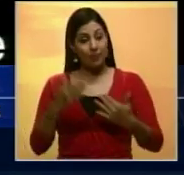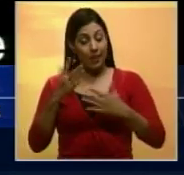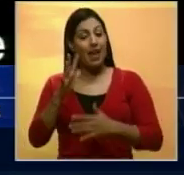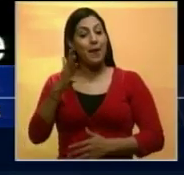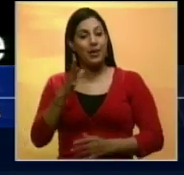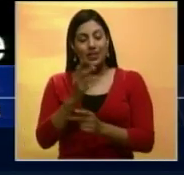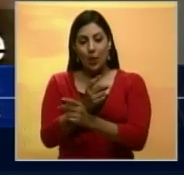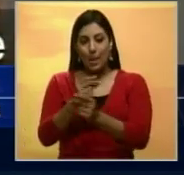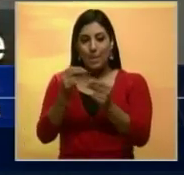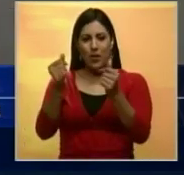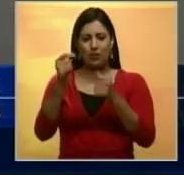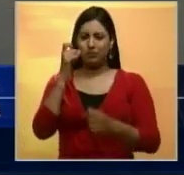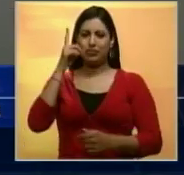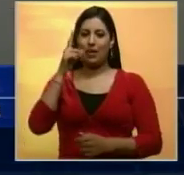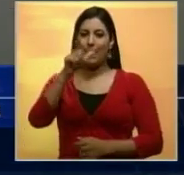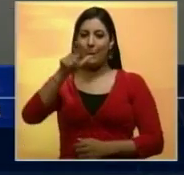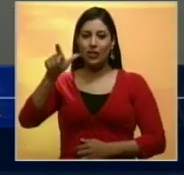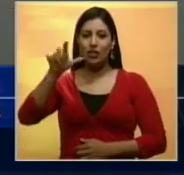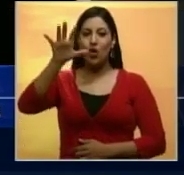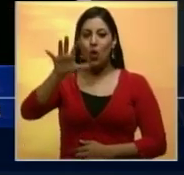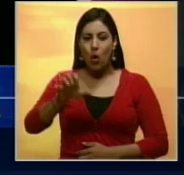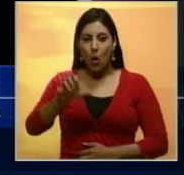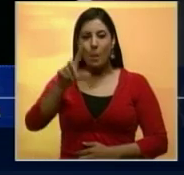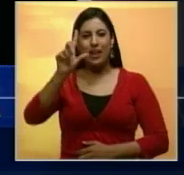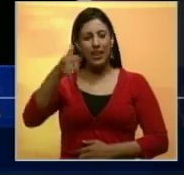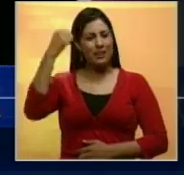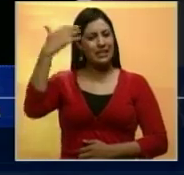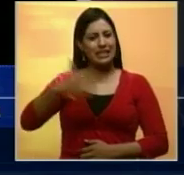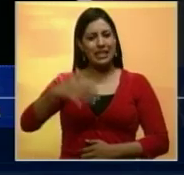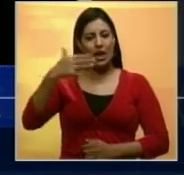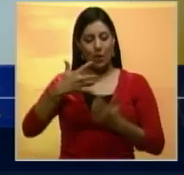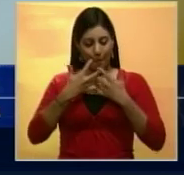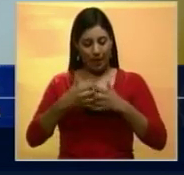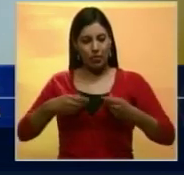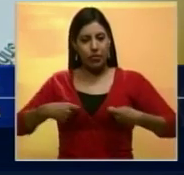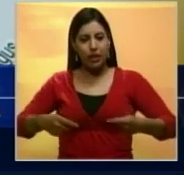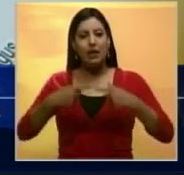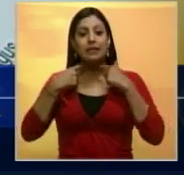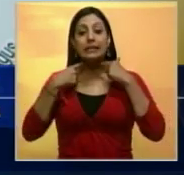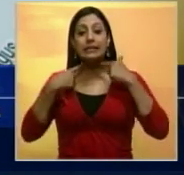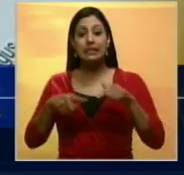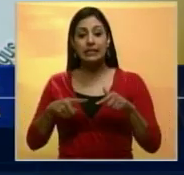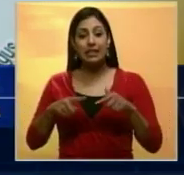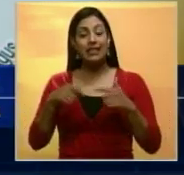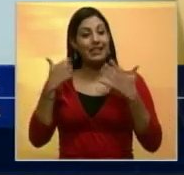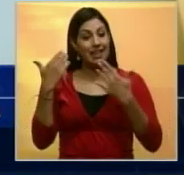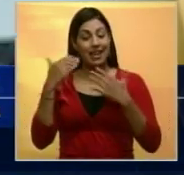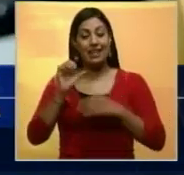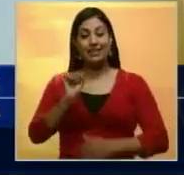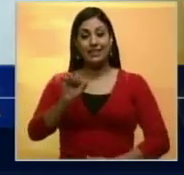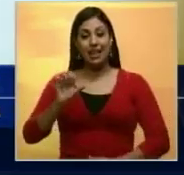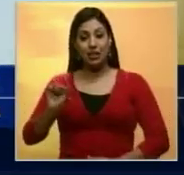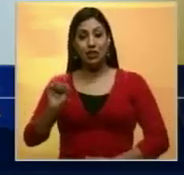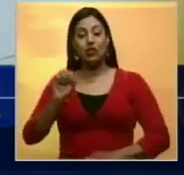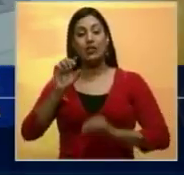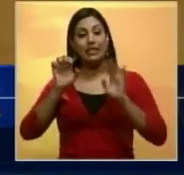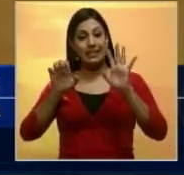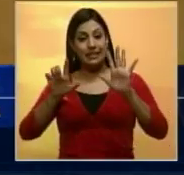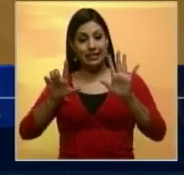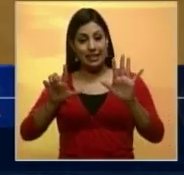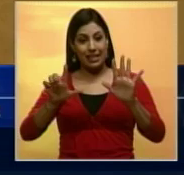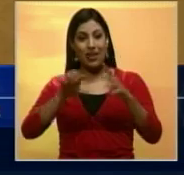Quizás la desaparición más trágica para los consumidores y la más costosa para el fabricante fue la de Samsung Galaxy Note